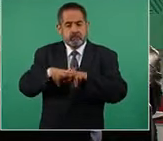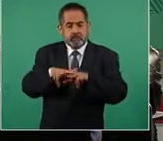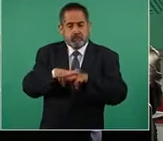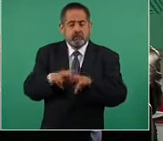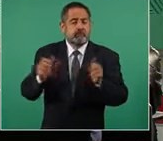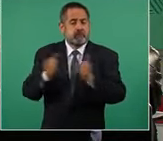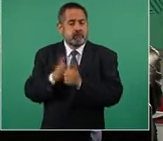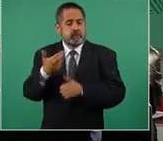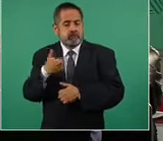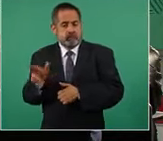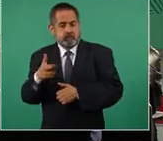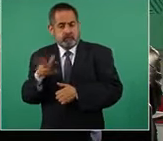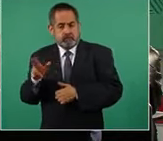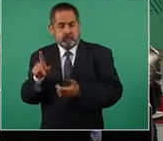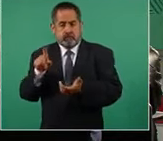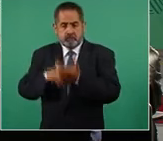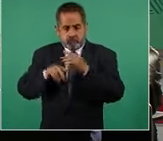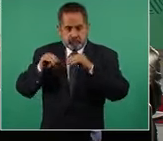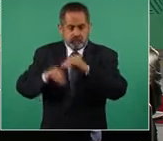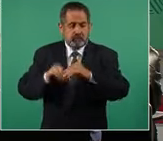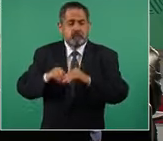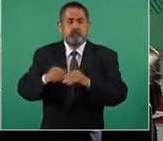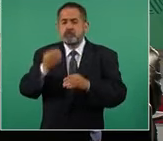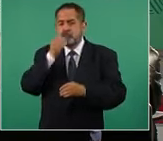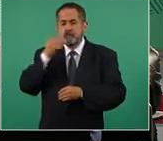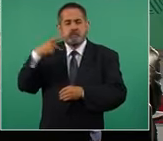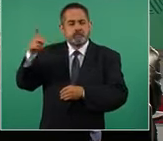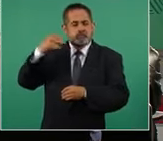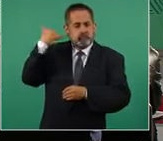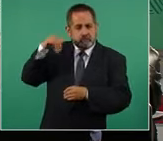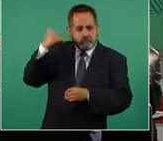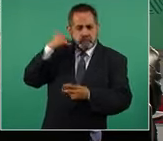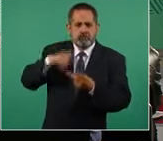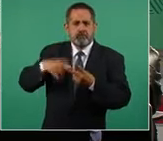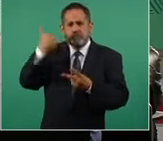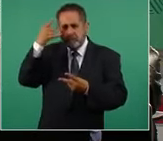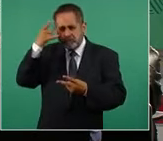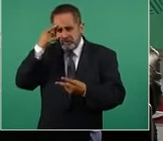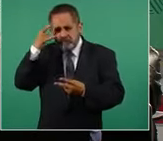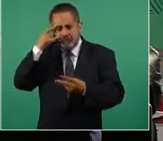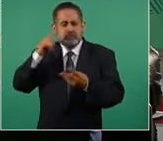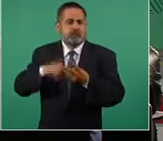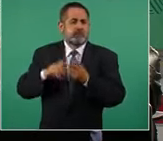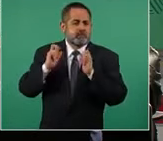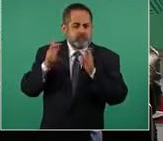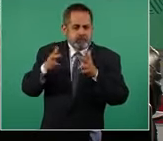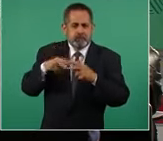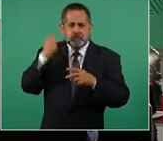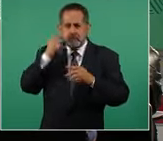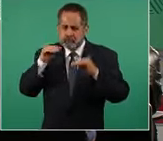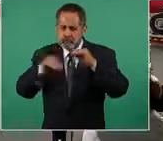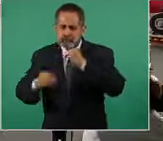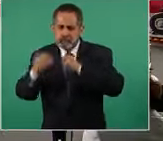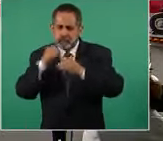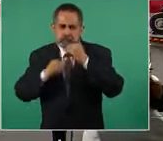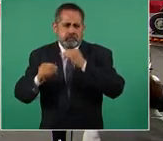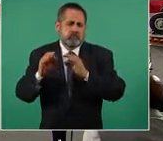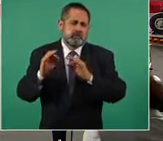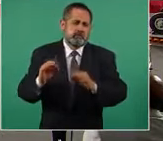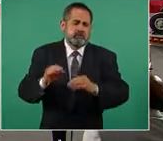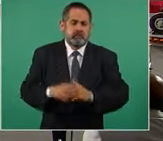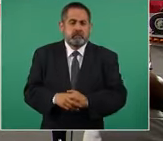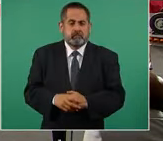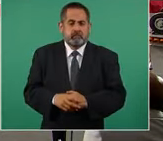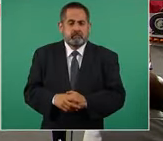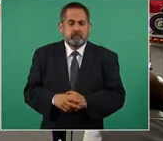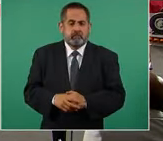pidiendo, diversificado la comida yucateca, campechana, chiapaneca, tabasqueña, ¿no? La que sigue, por favor.